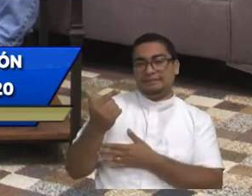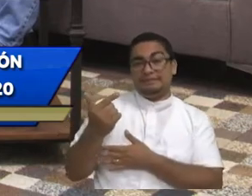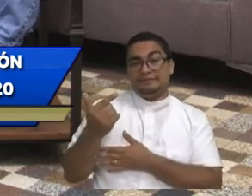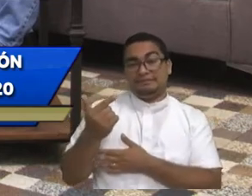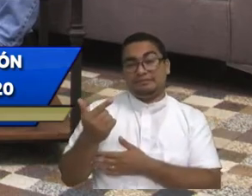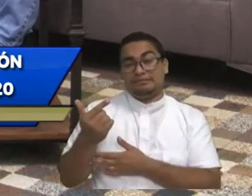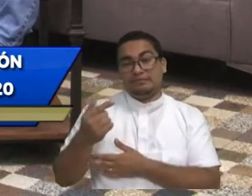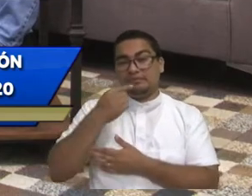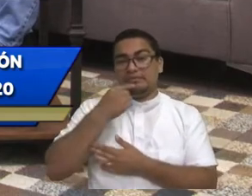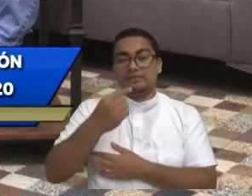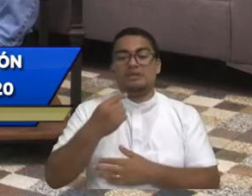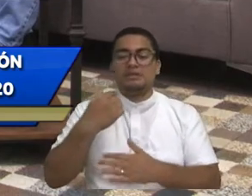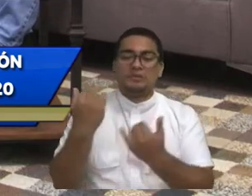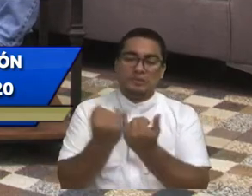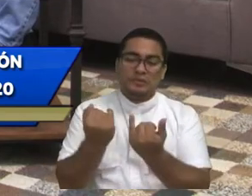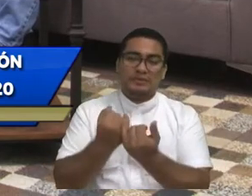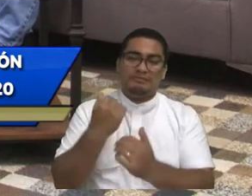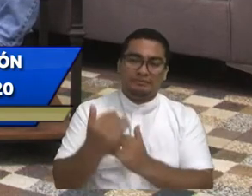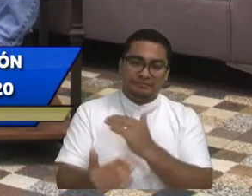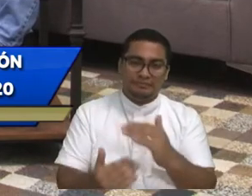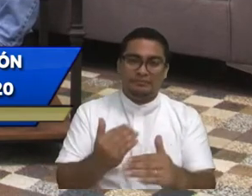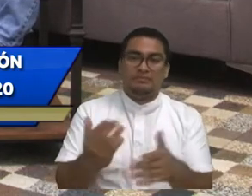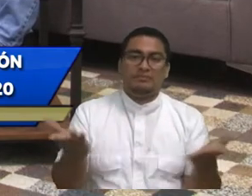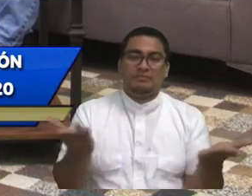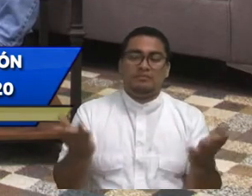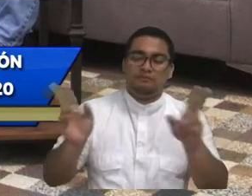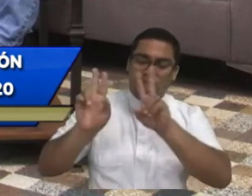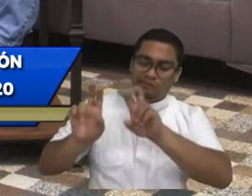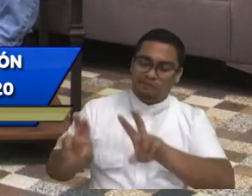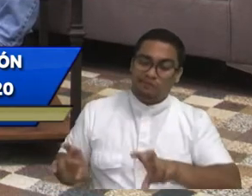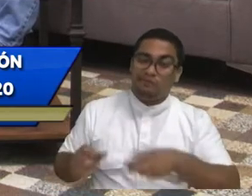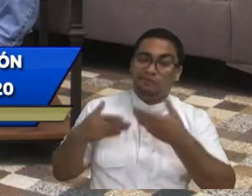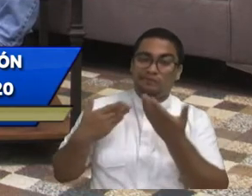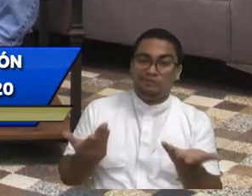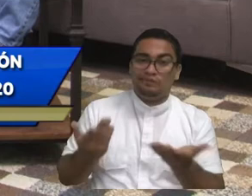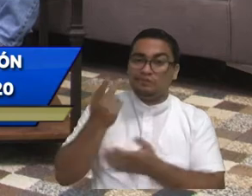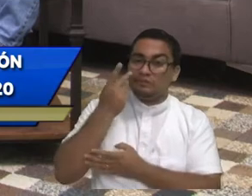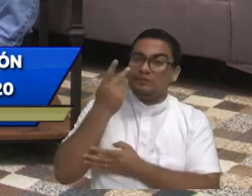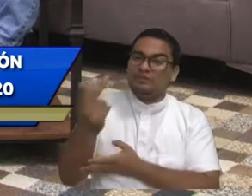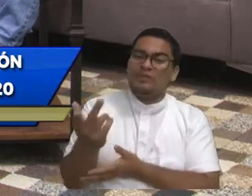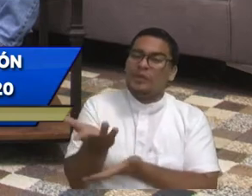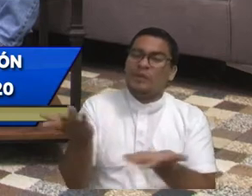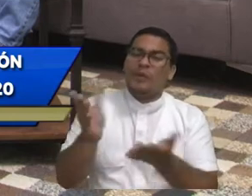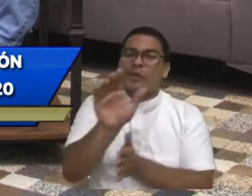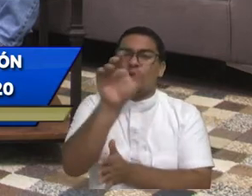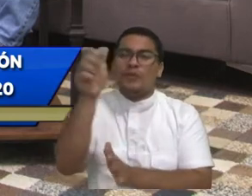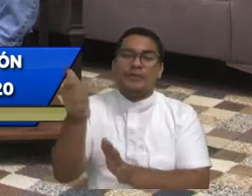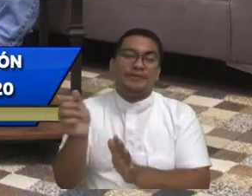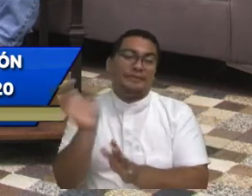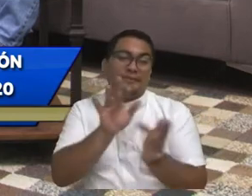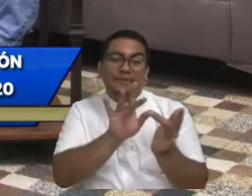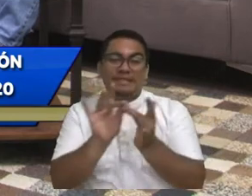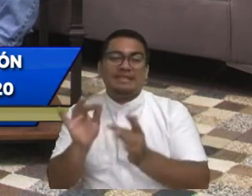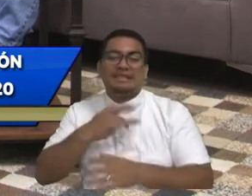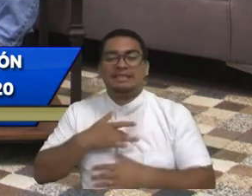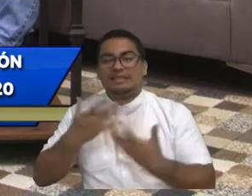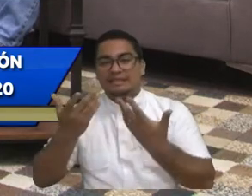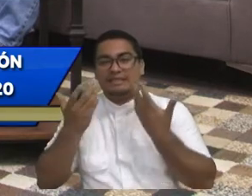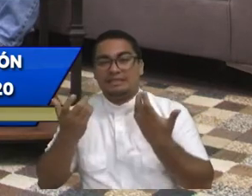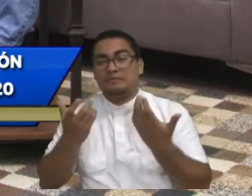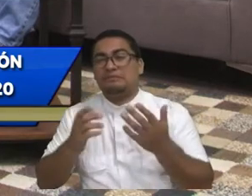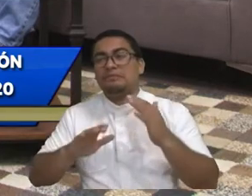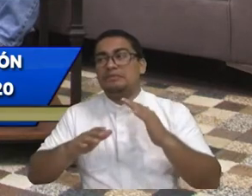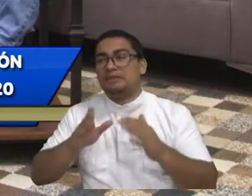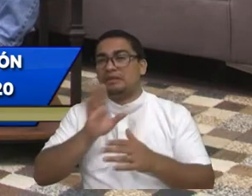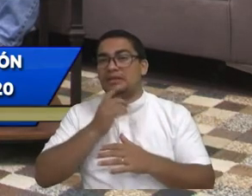estamos en ese proceso de revisión para ver qué otras especialidades se requieren verdad que lo vamos a estar comentando un